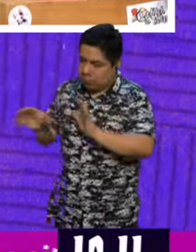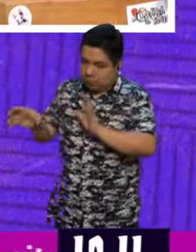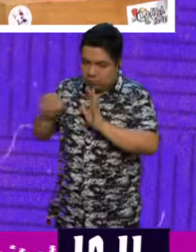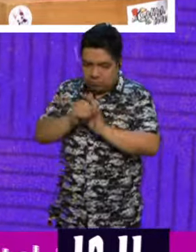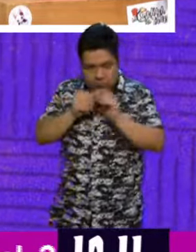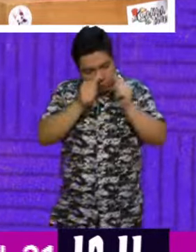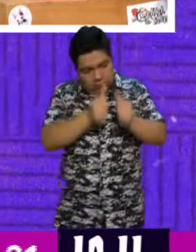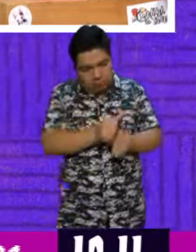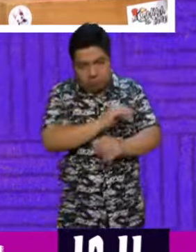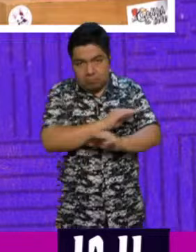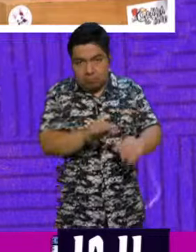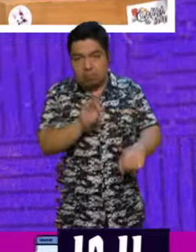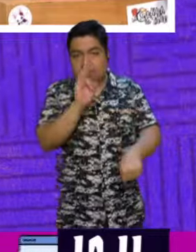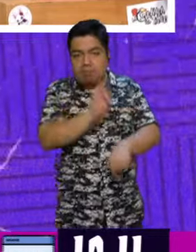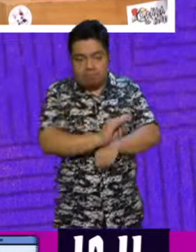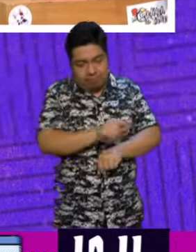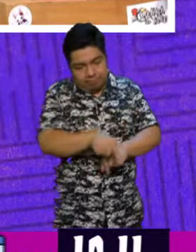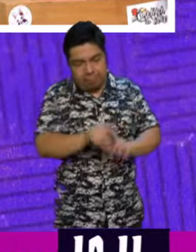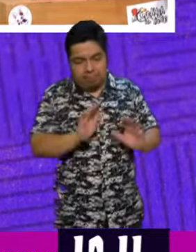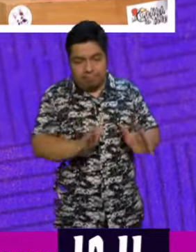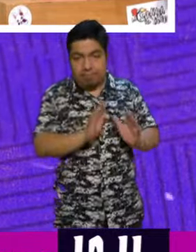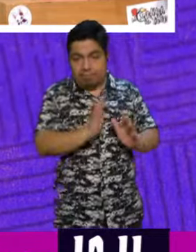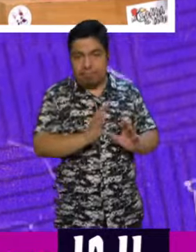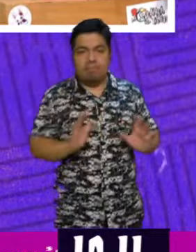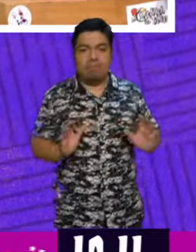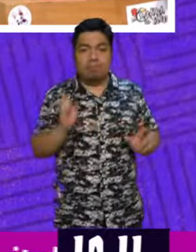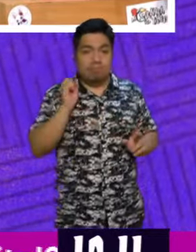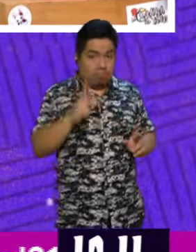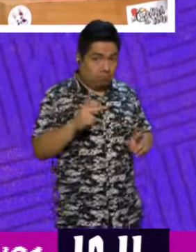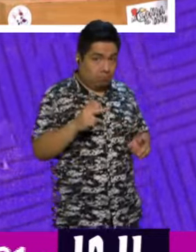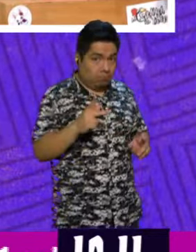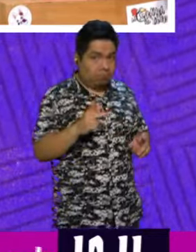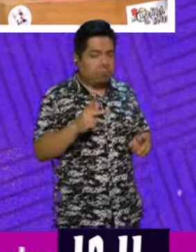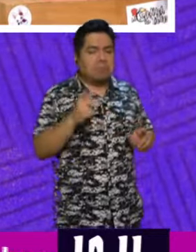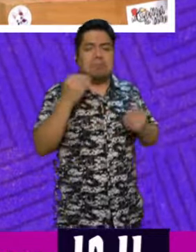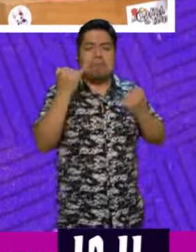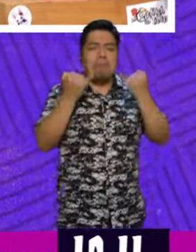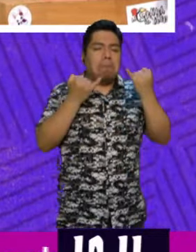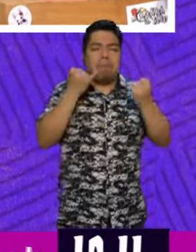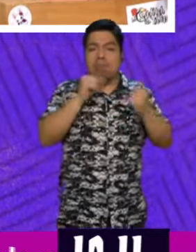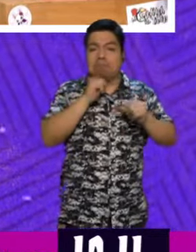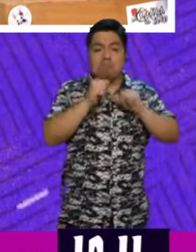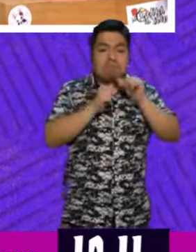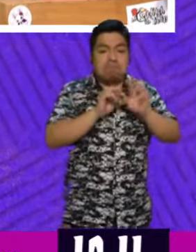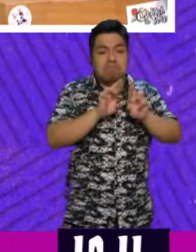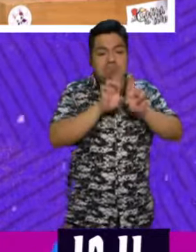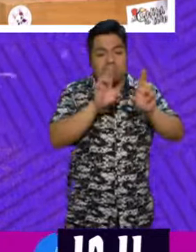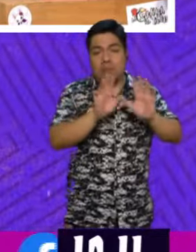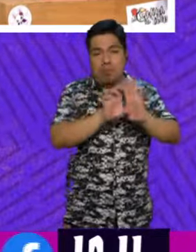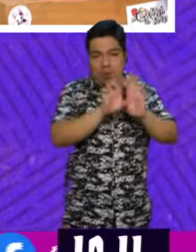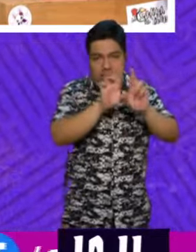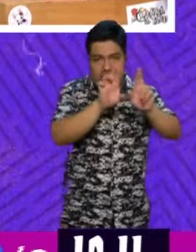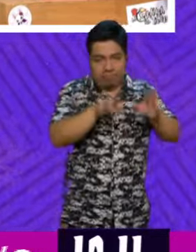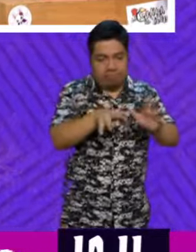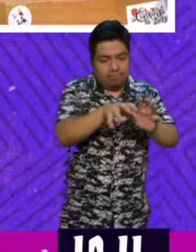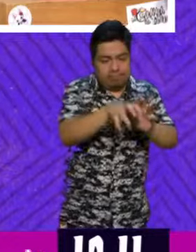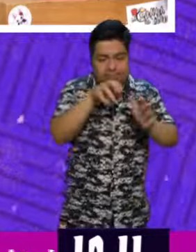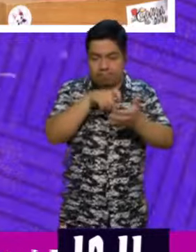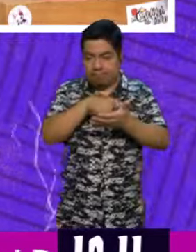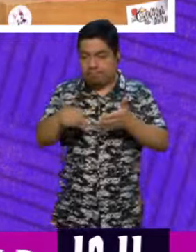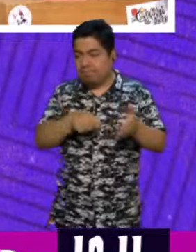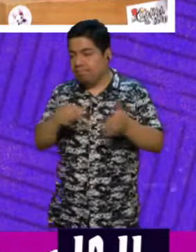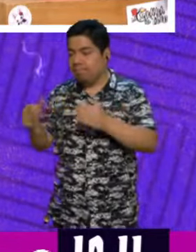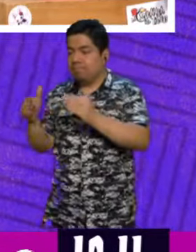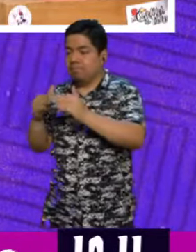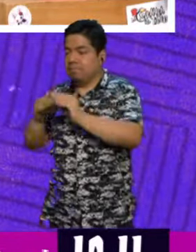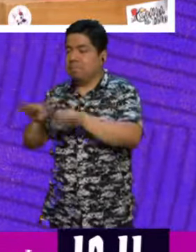perder. Se tienen que seguir refrigerando, ¿va? ¿Qué pasa si no se refrigeran? Es decir, si los tenían en refrigerador, yo los compro, llego a mi